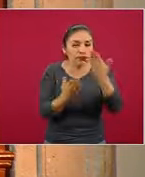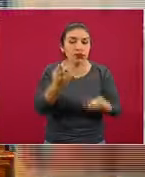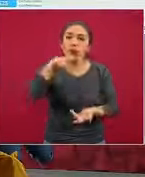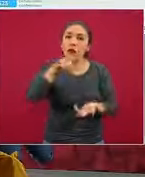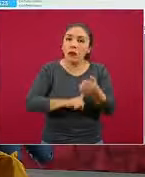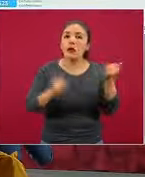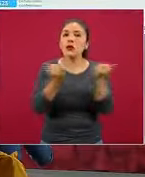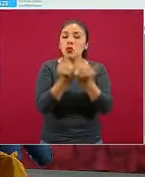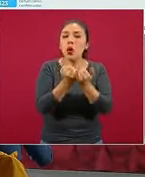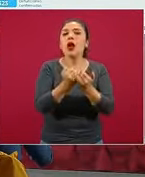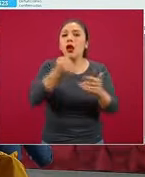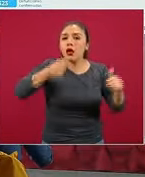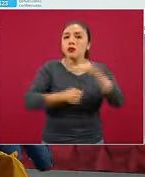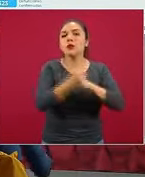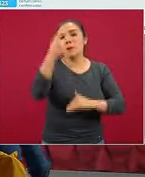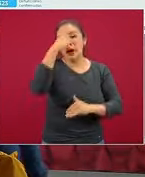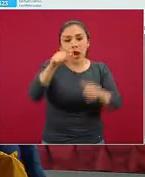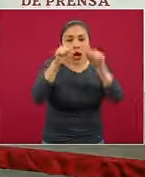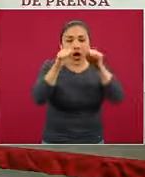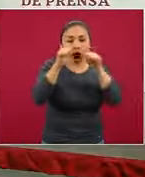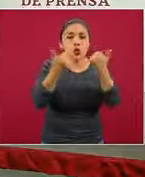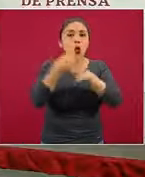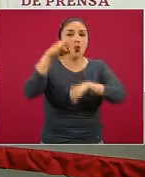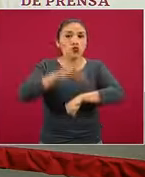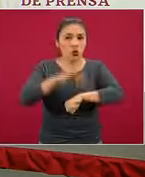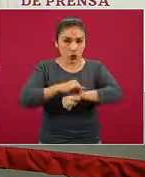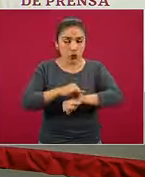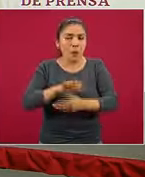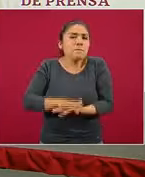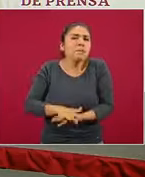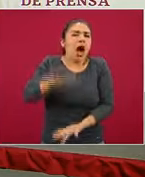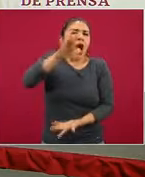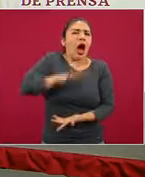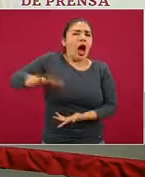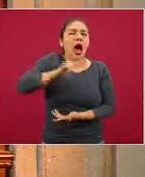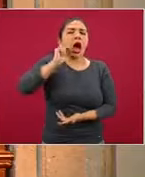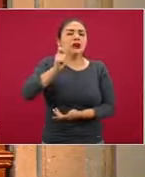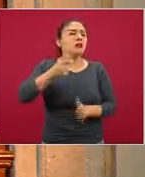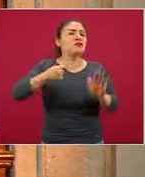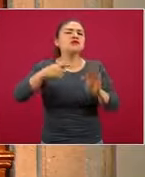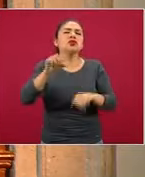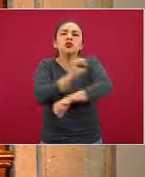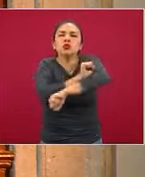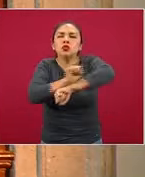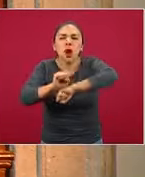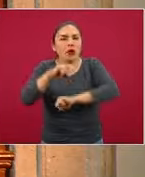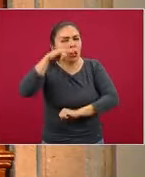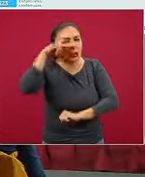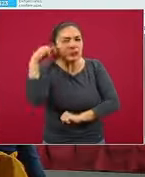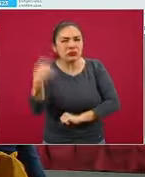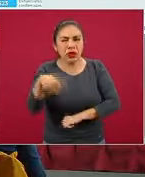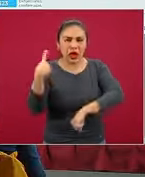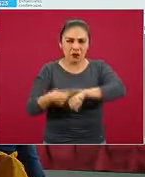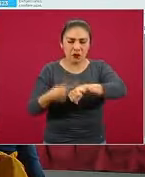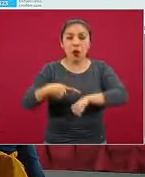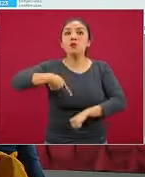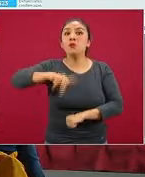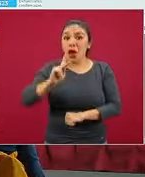también ingresadas a atención médica. La gran mayoría de ellas han sido casos leves, como lo hemos visto, pero un